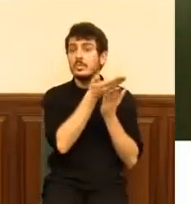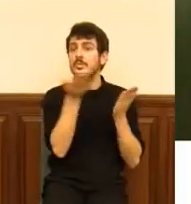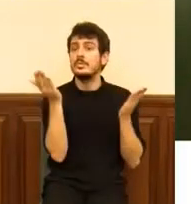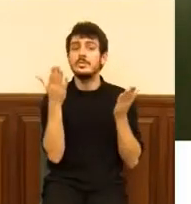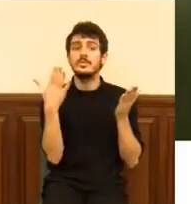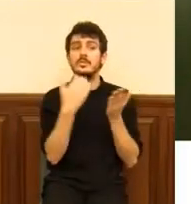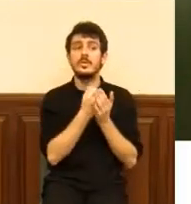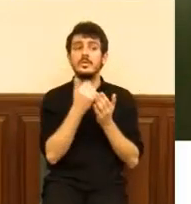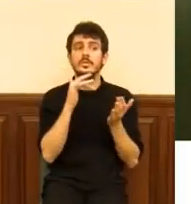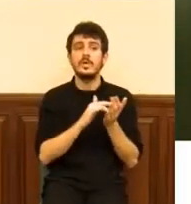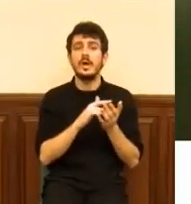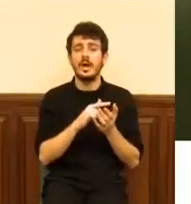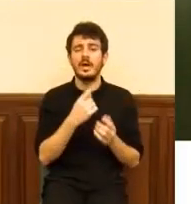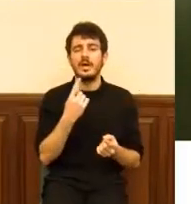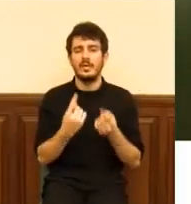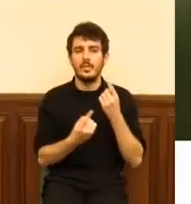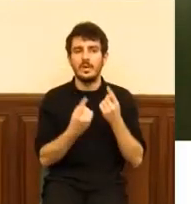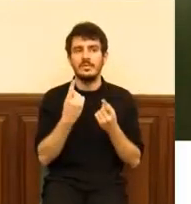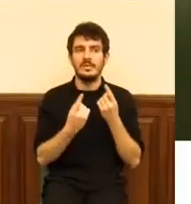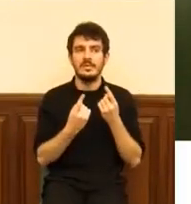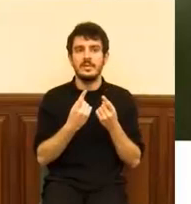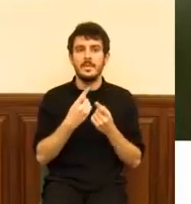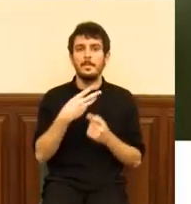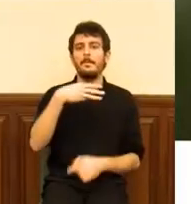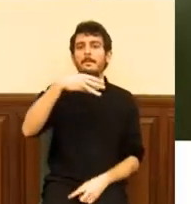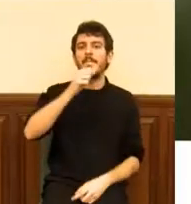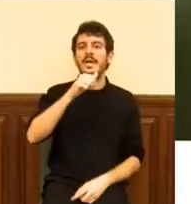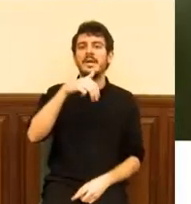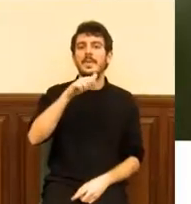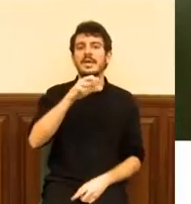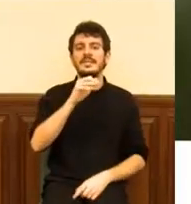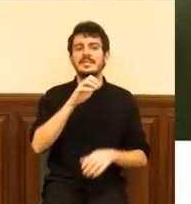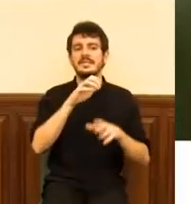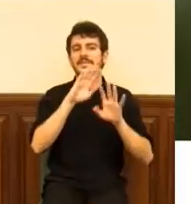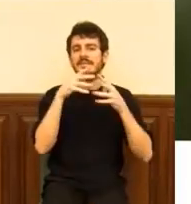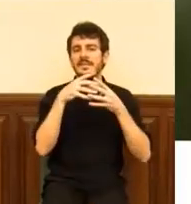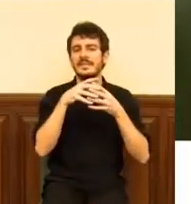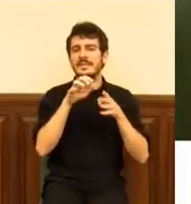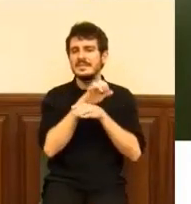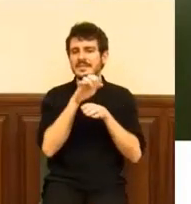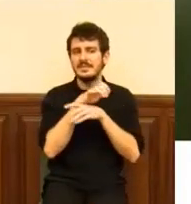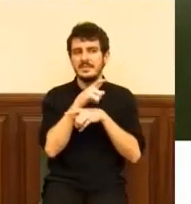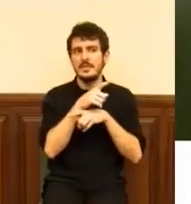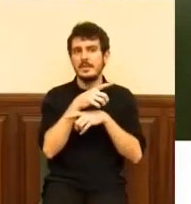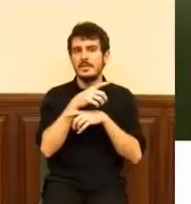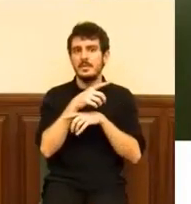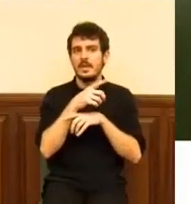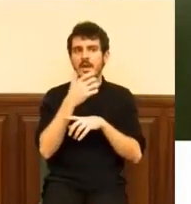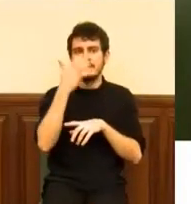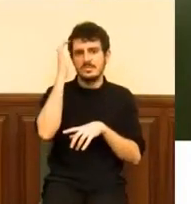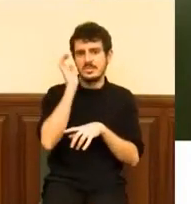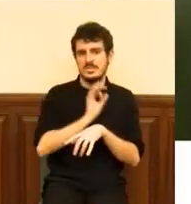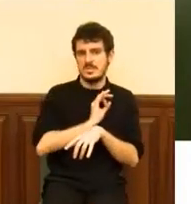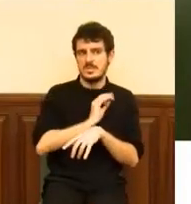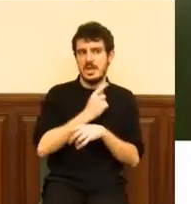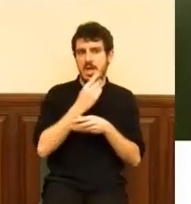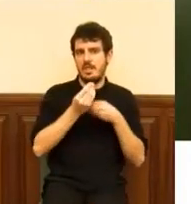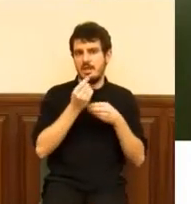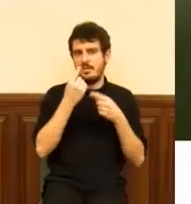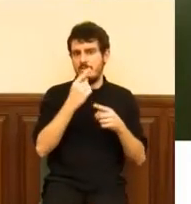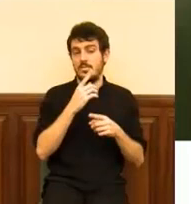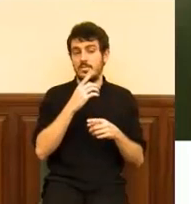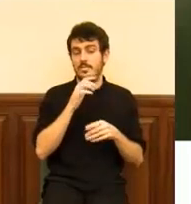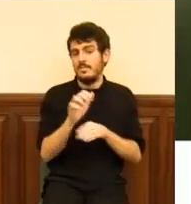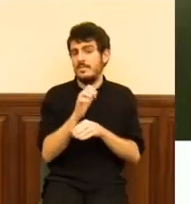hemos reído alguna vez con los memes que le hacen a la señora Ayuso o con las parodias, que son continuas,